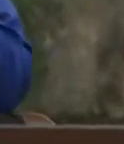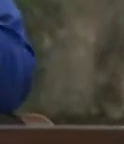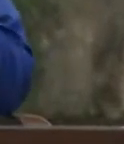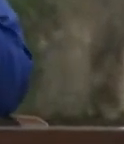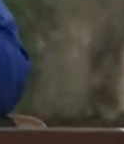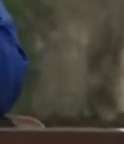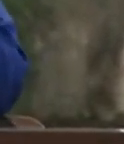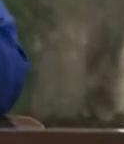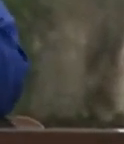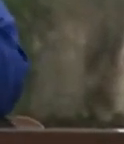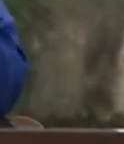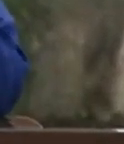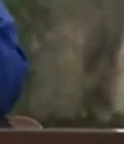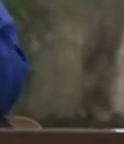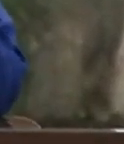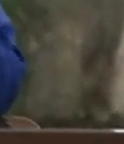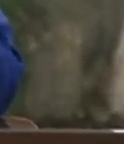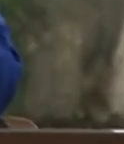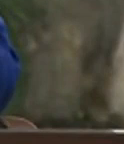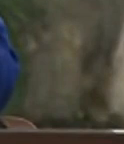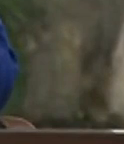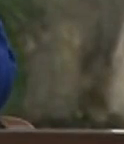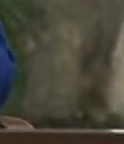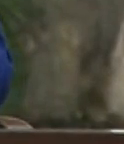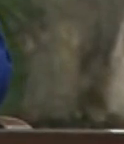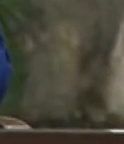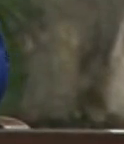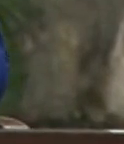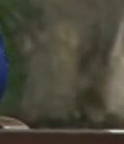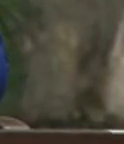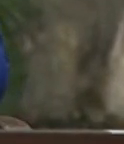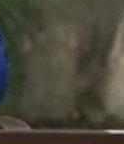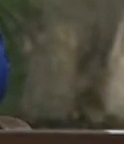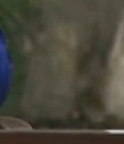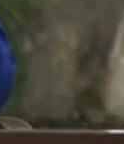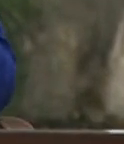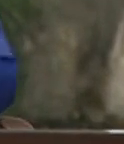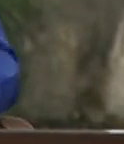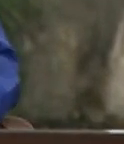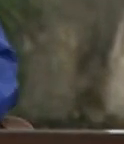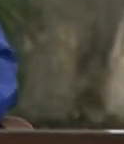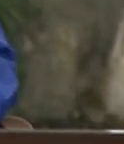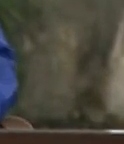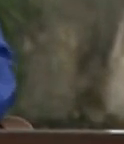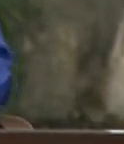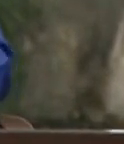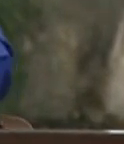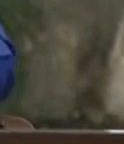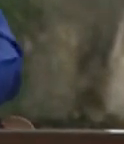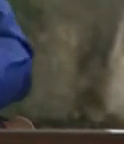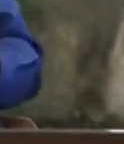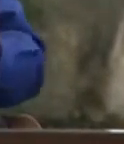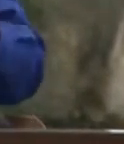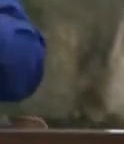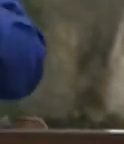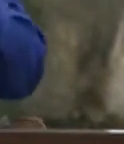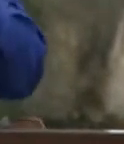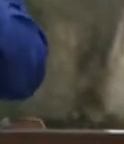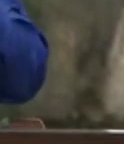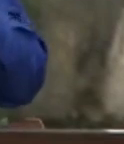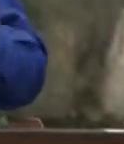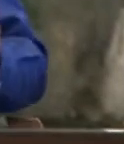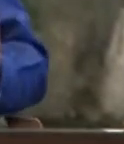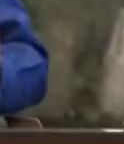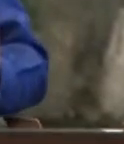estos momentos ha ido creciendo en una mayor razón el número de casos, y entonces